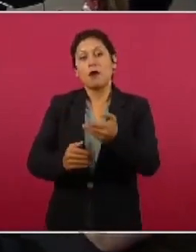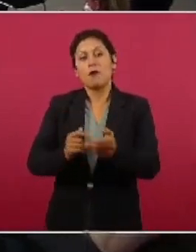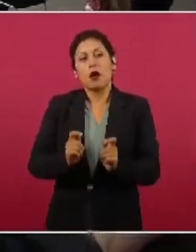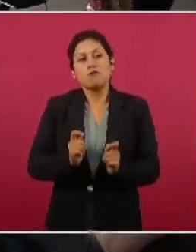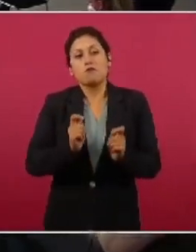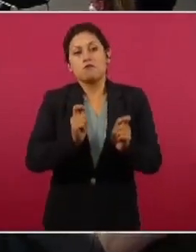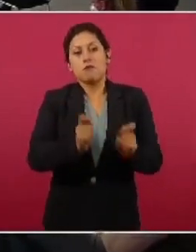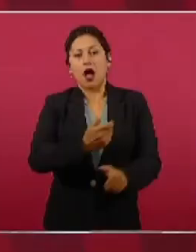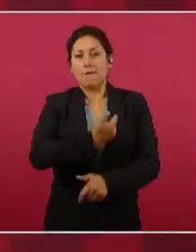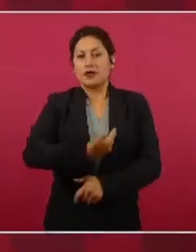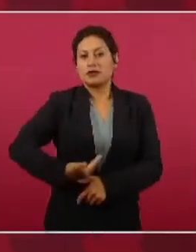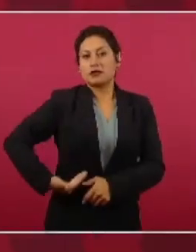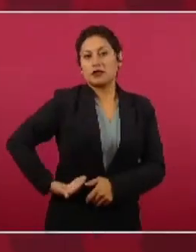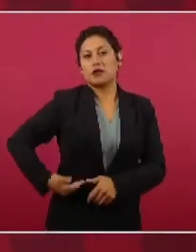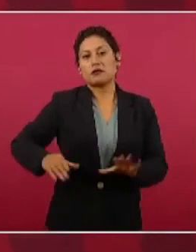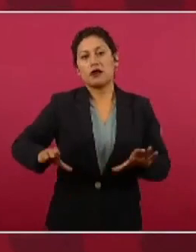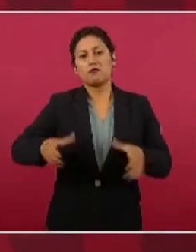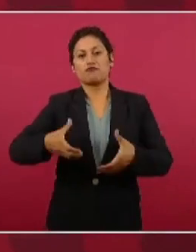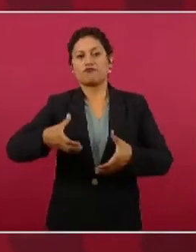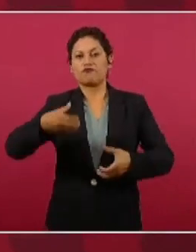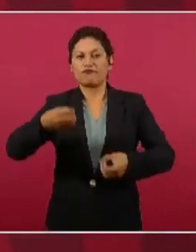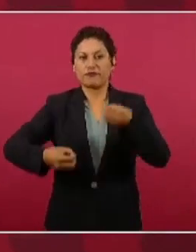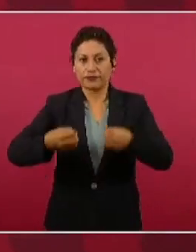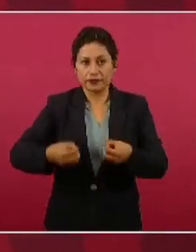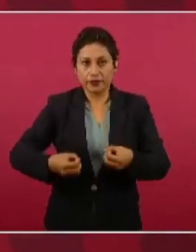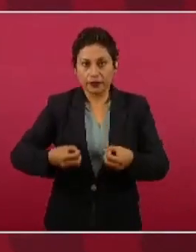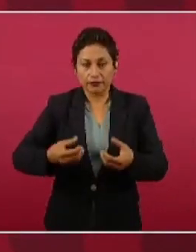ese que juzgó